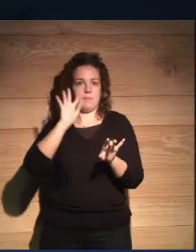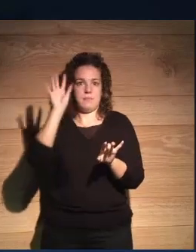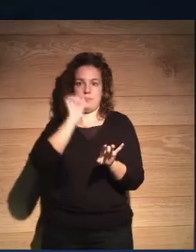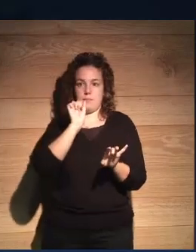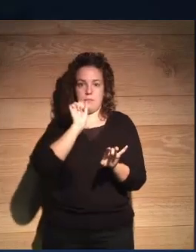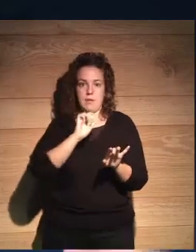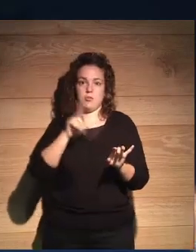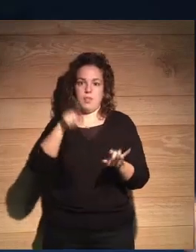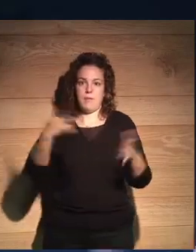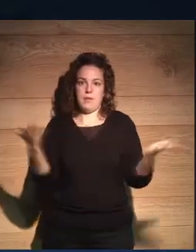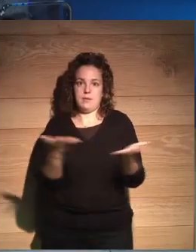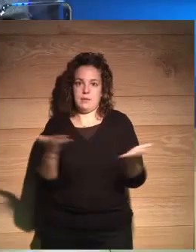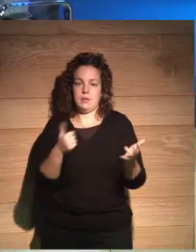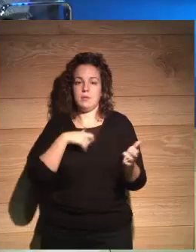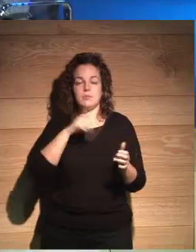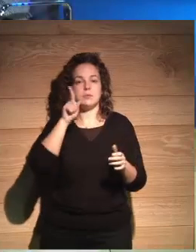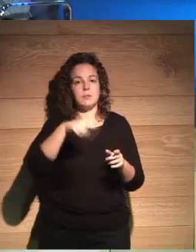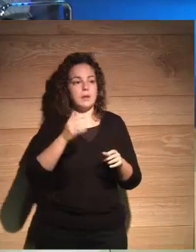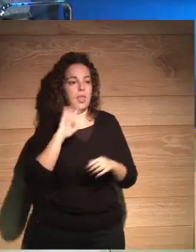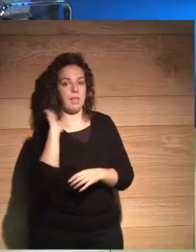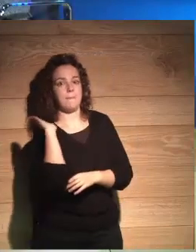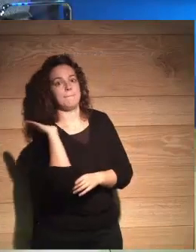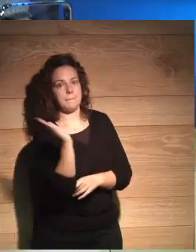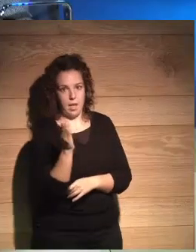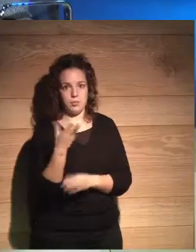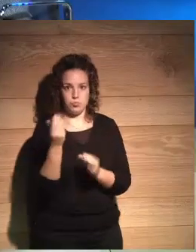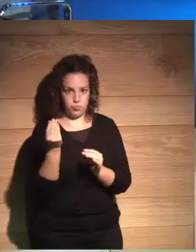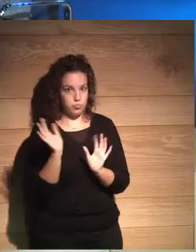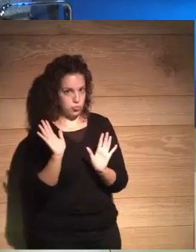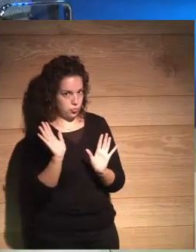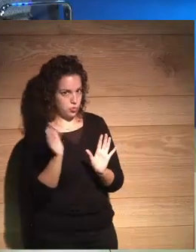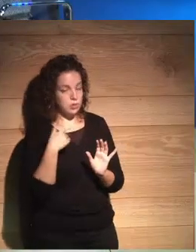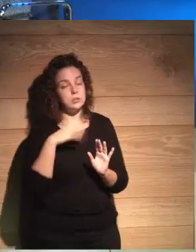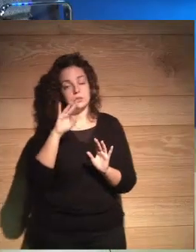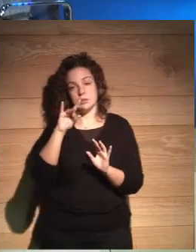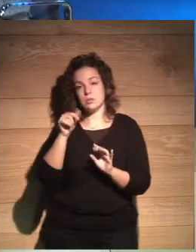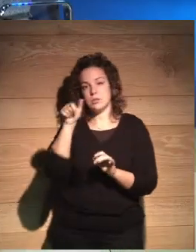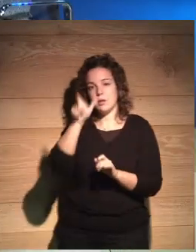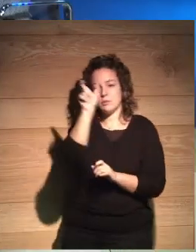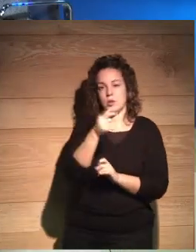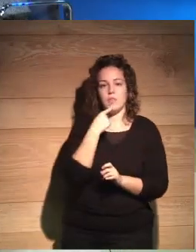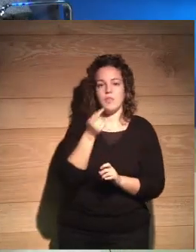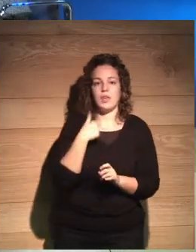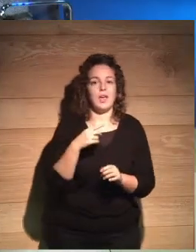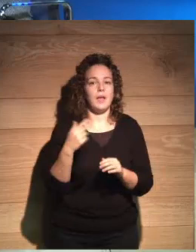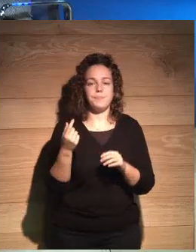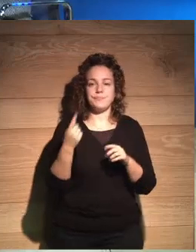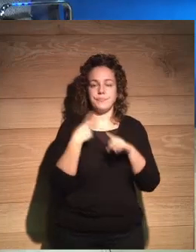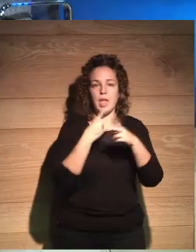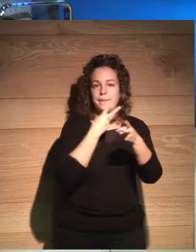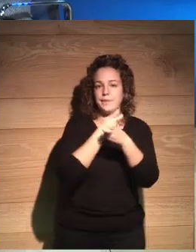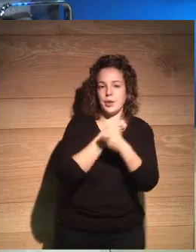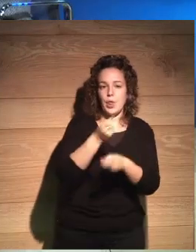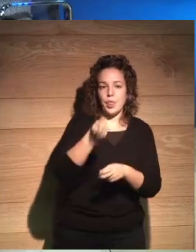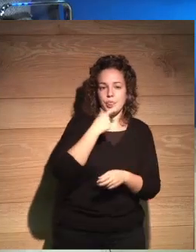y alarmistas. Pero tiene un gran índice de impacto, ese era el argumento, ¿no? Claro, entonces, y esta persona está continuamente diciendo que nos están envenenando, que los